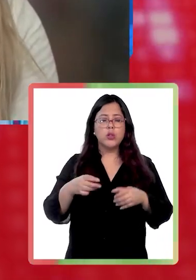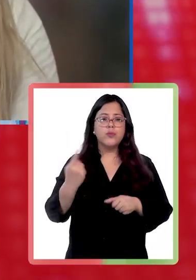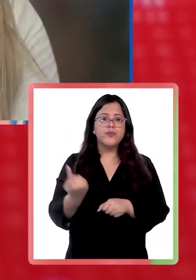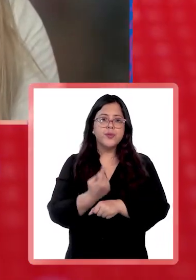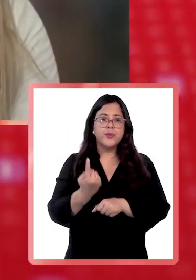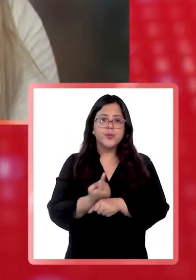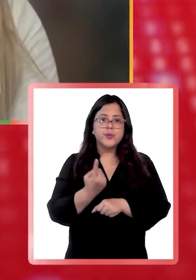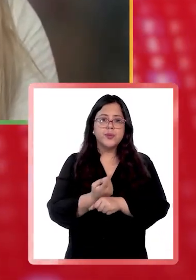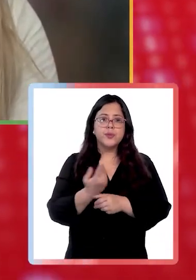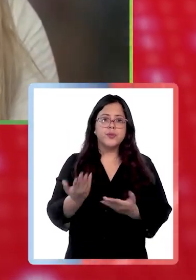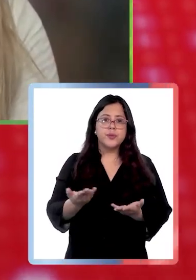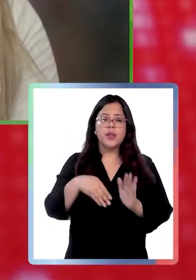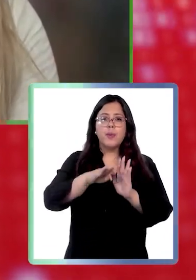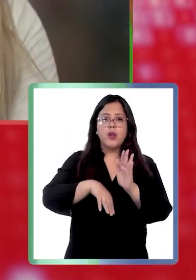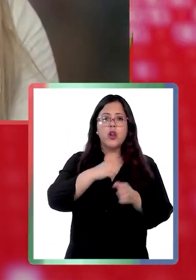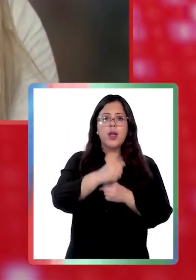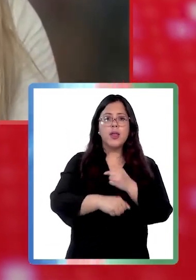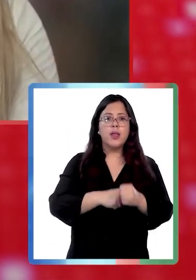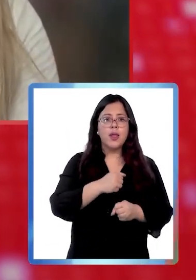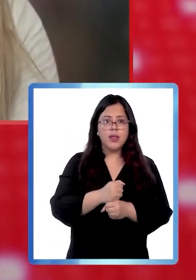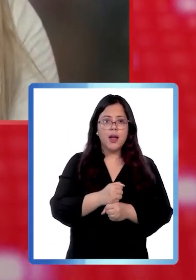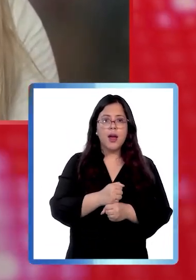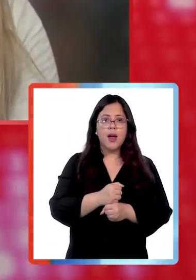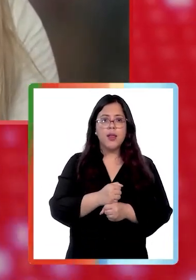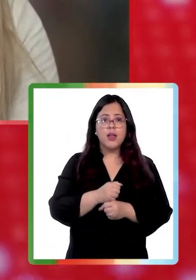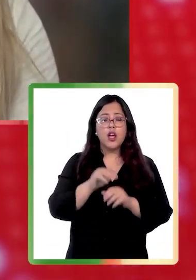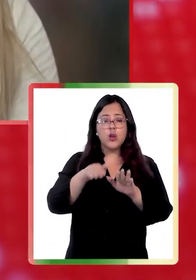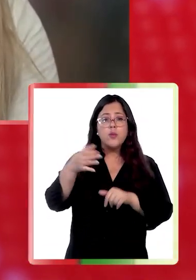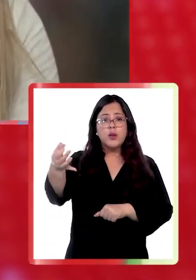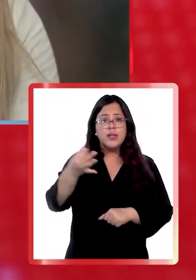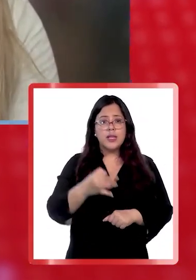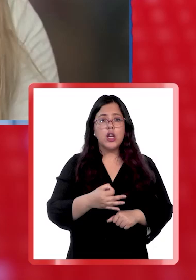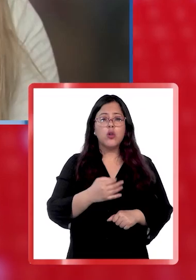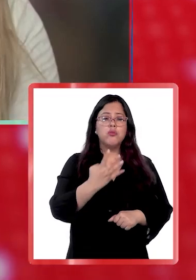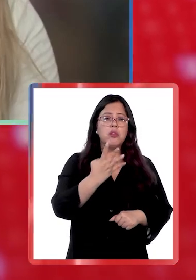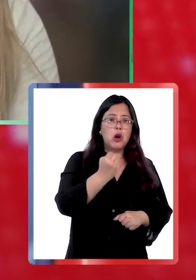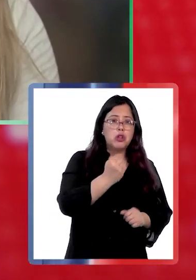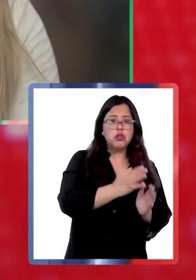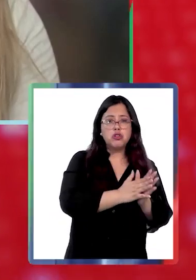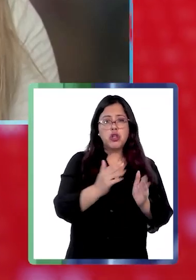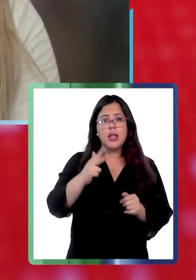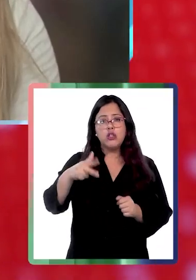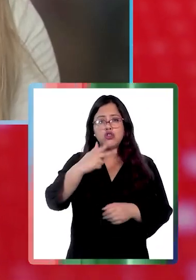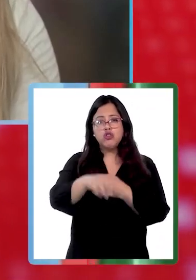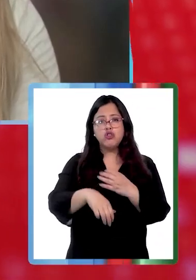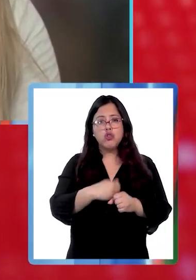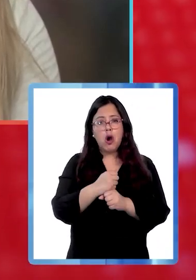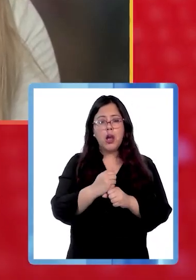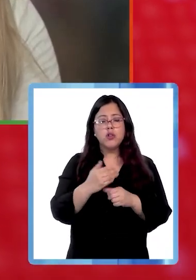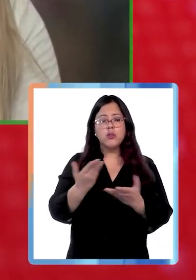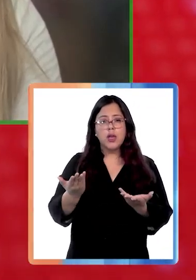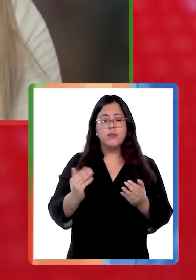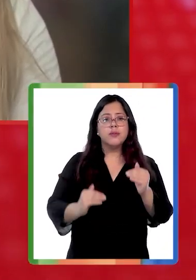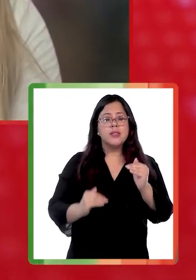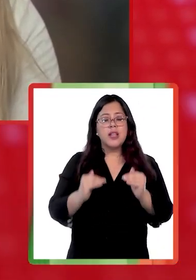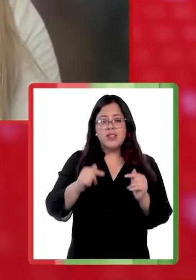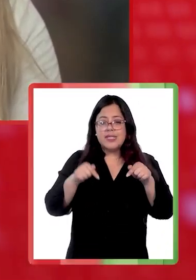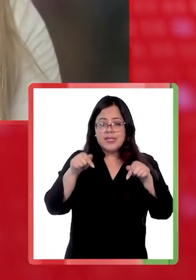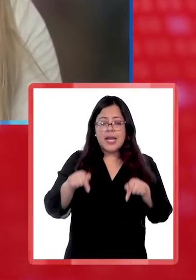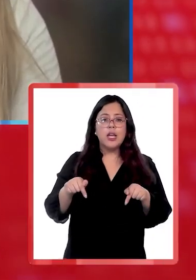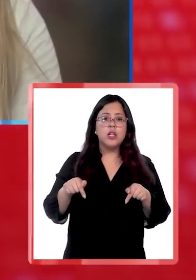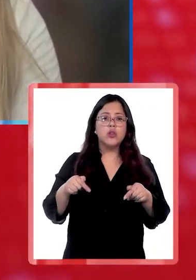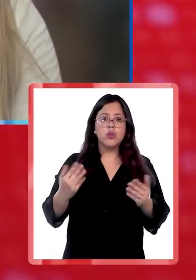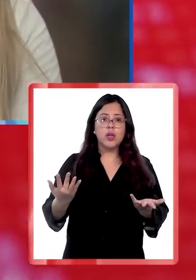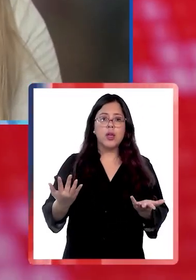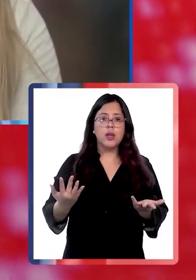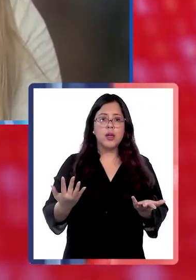mismo margen y cuando estábamos hablando de menores de edad, en el rango, como dijo usted, entre los 14 y los 18 años, probablemente